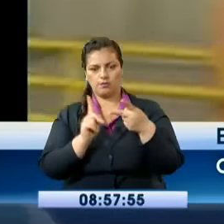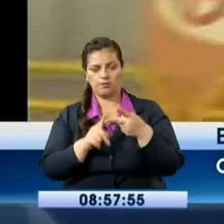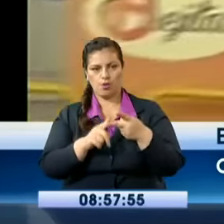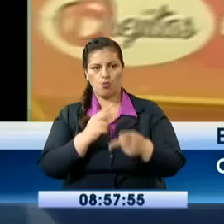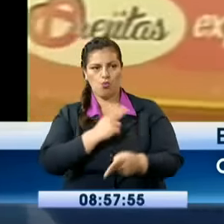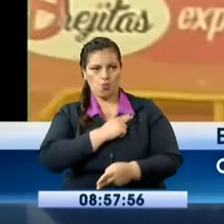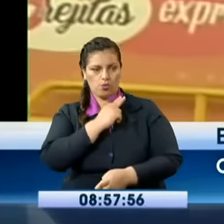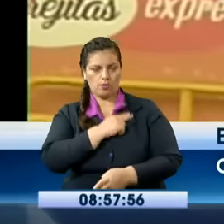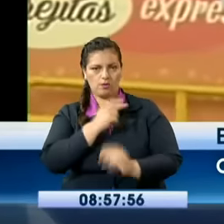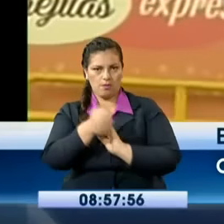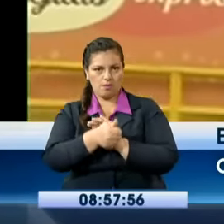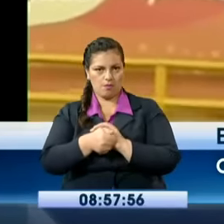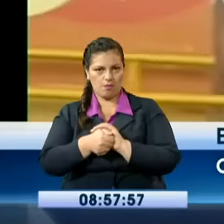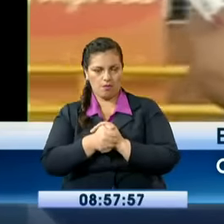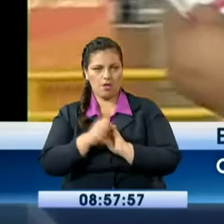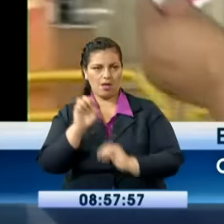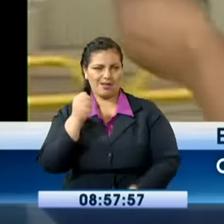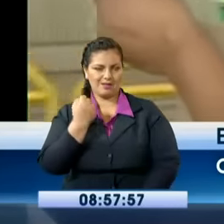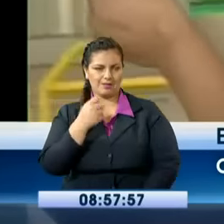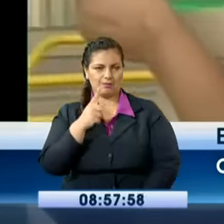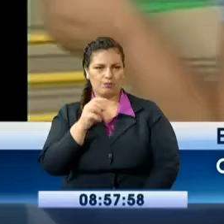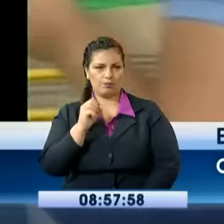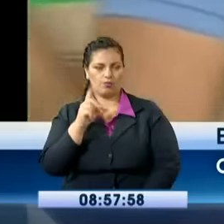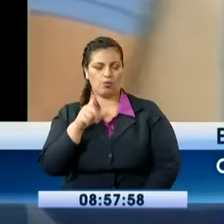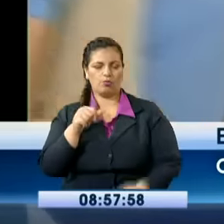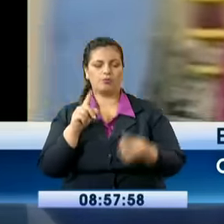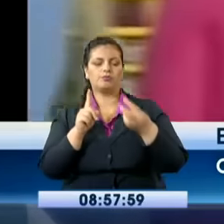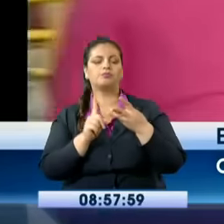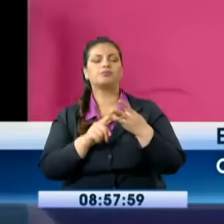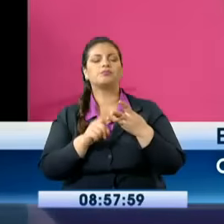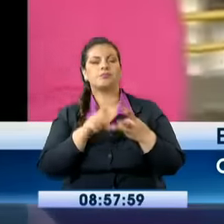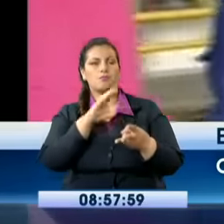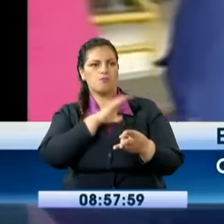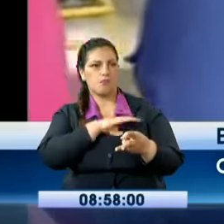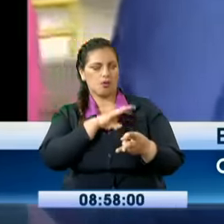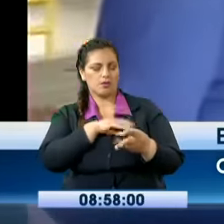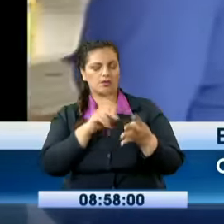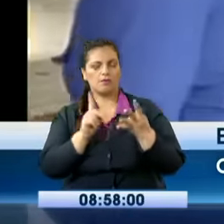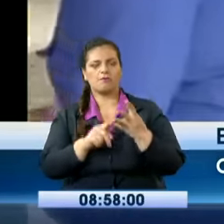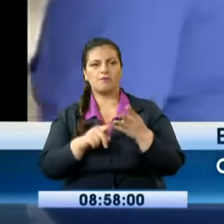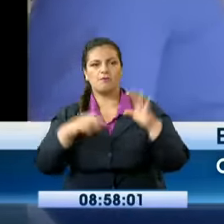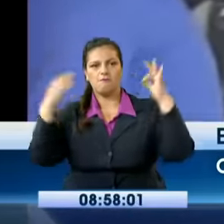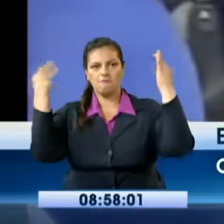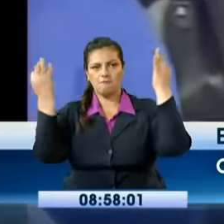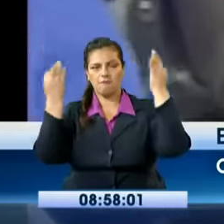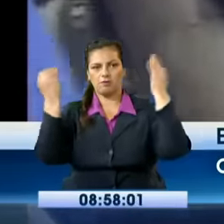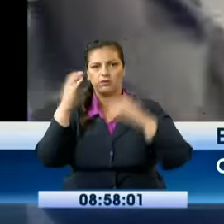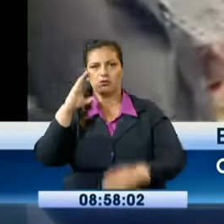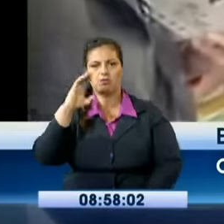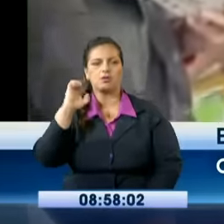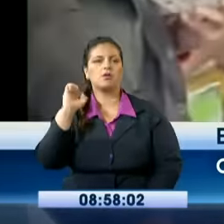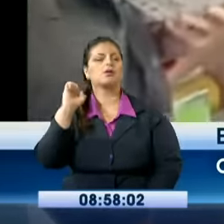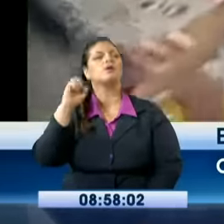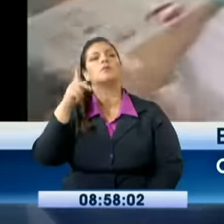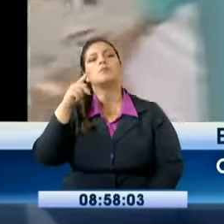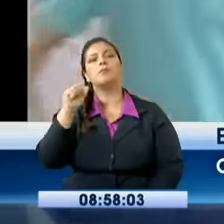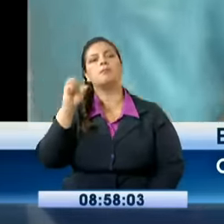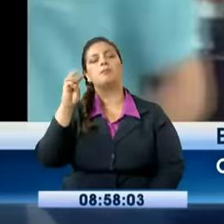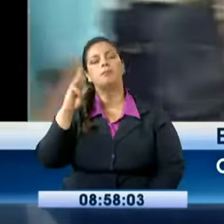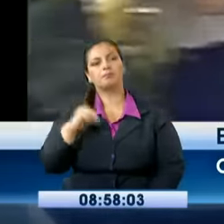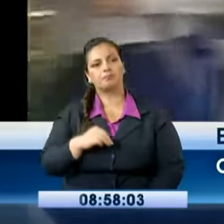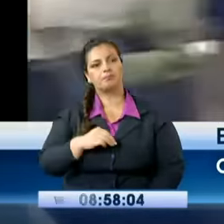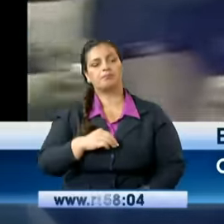Esto va encaminado para que las mujeres principalmente, mujeres, señoritas, no sean objeto de cualquier